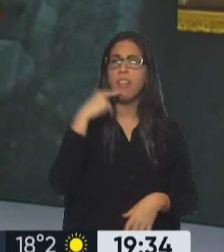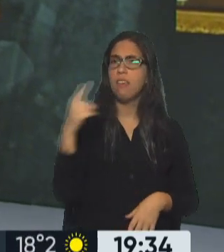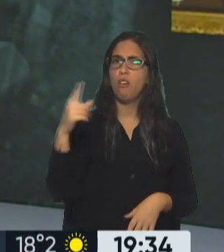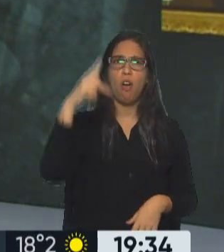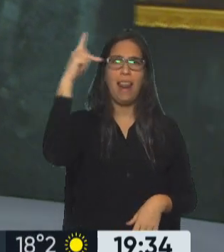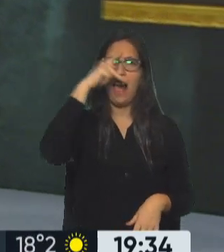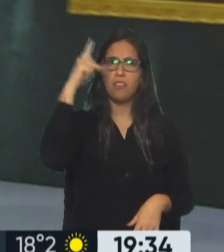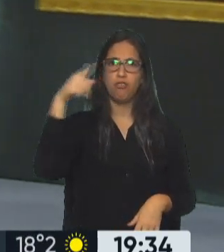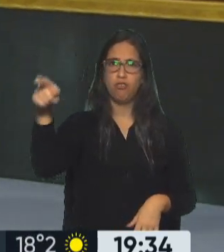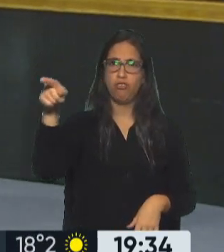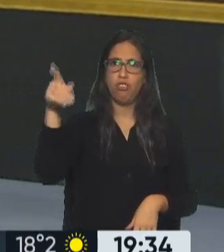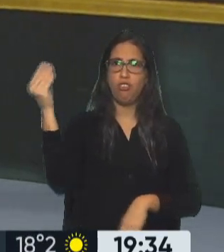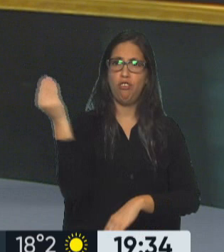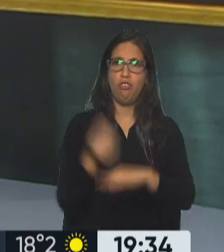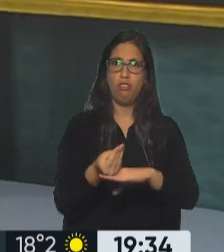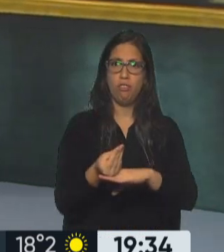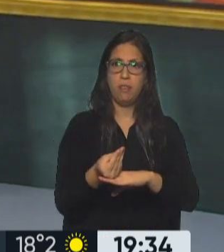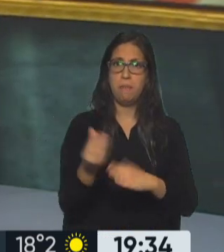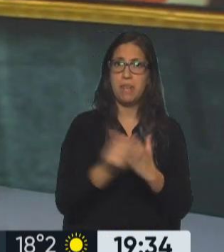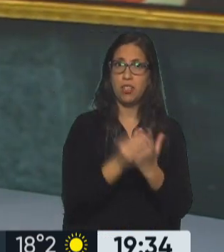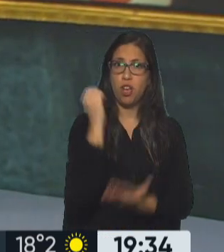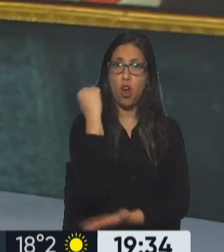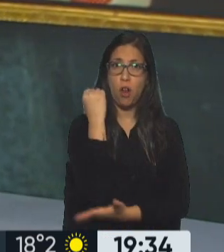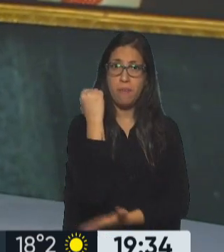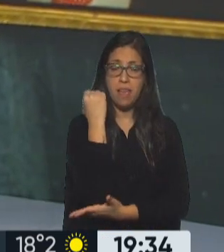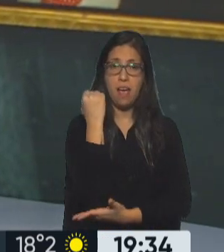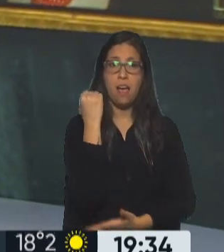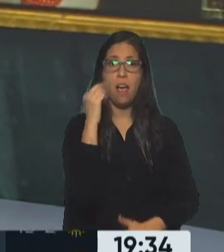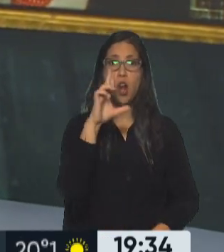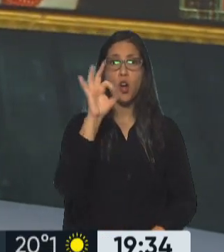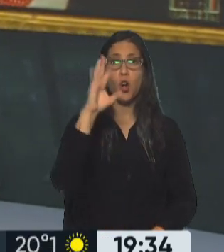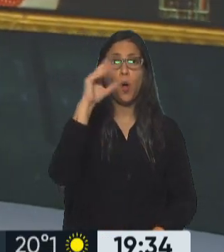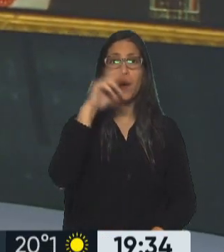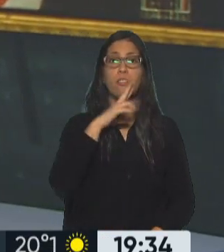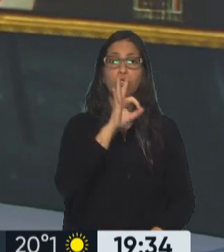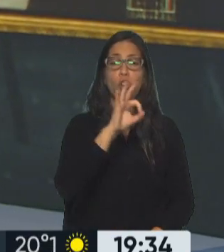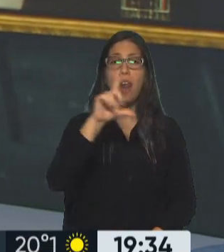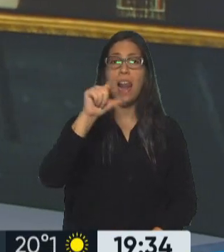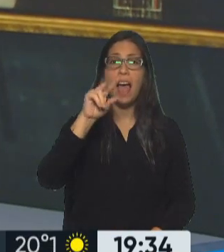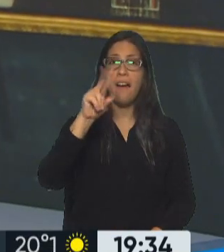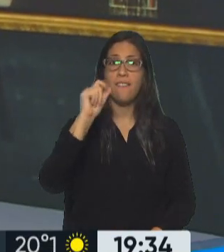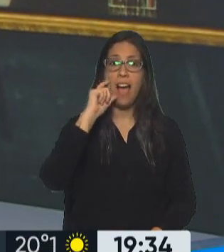Kirchner. Néstor Kirchner, su ministro de Economía fue Roberto Lavagna.